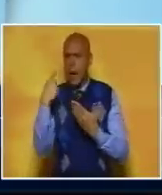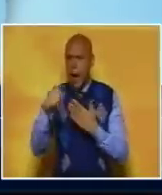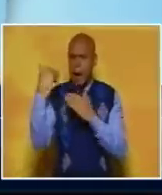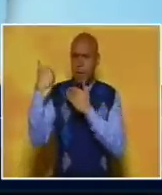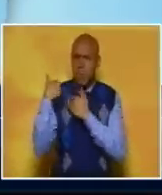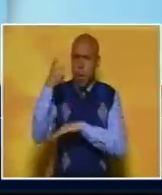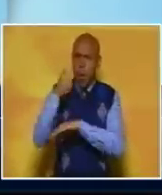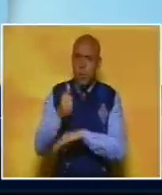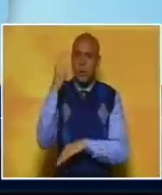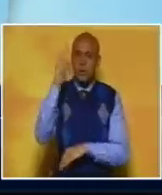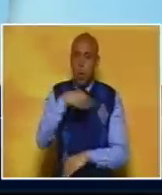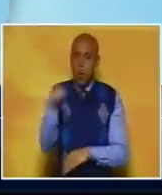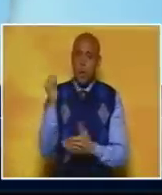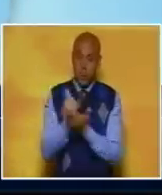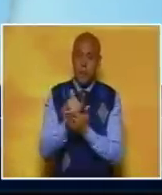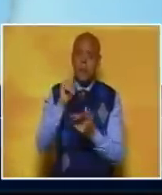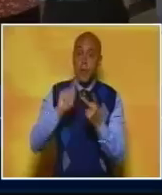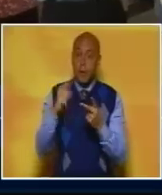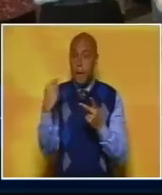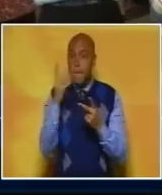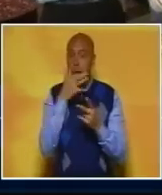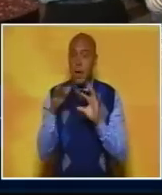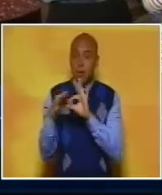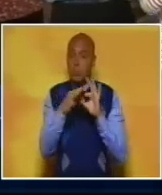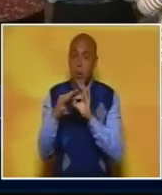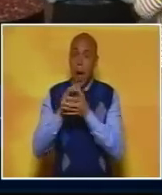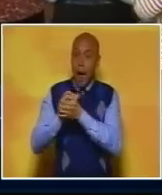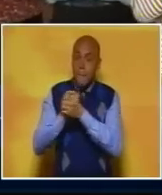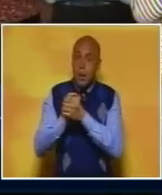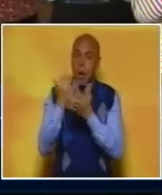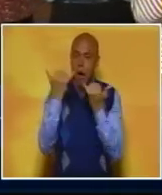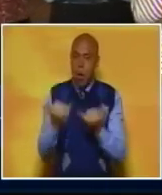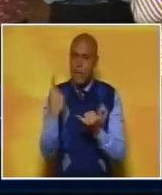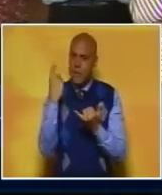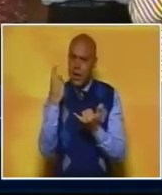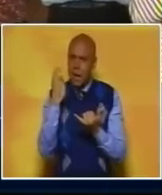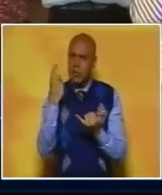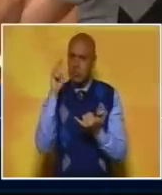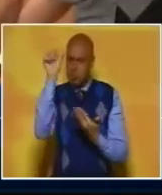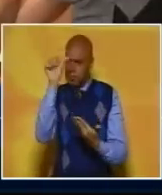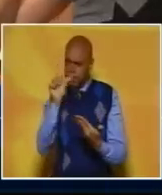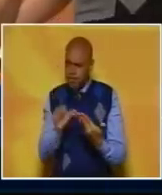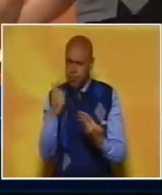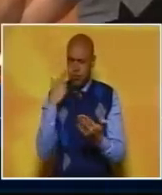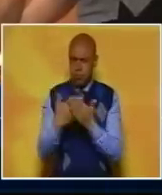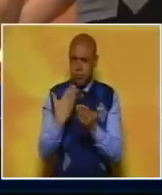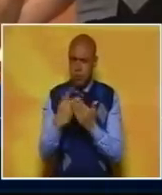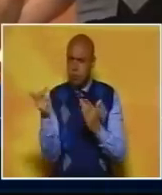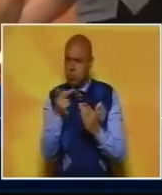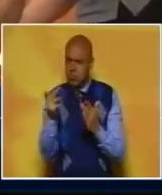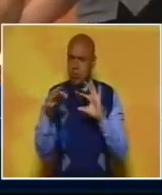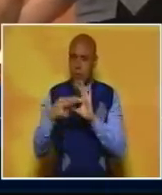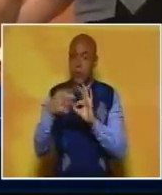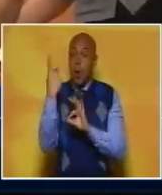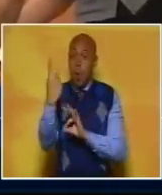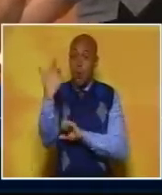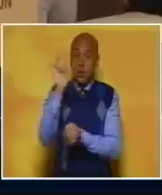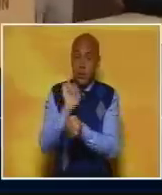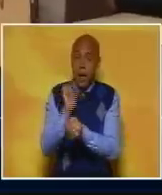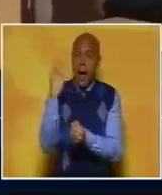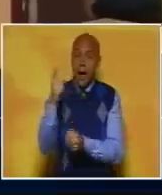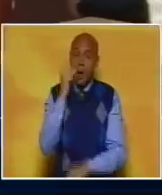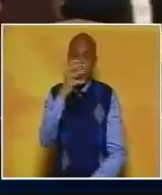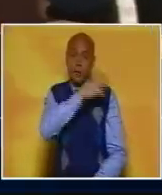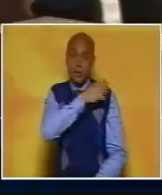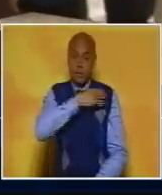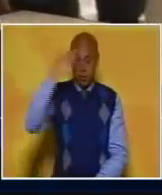Además, los sospechosos tienen vínculos entre sí, por lo que se trata de analizar su relación. Se conoció además que uno de los detenidos es un coronel